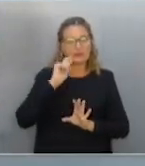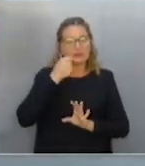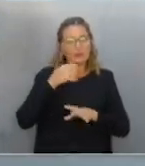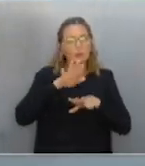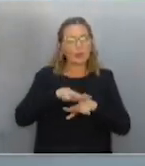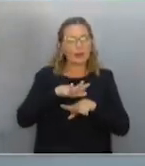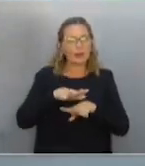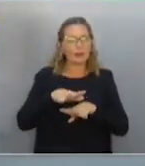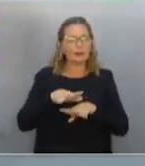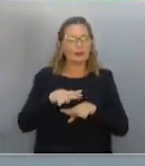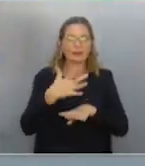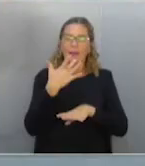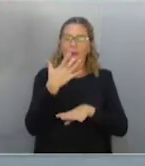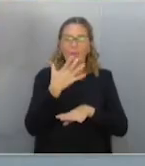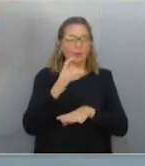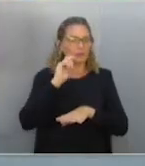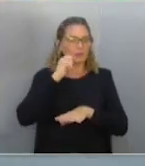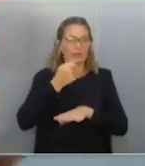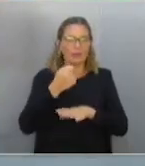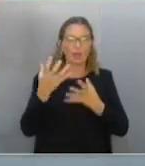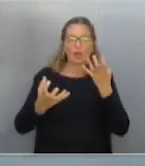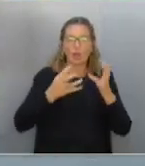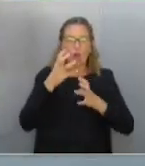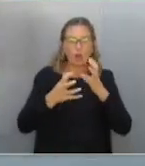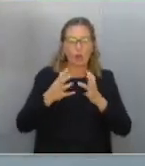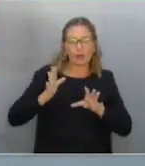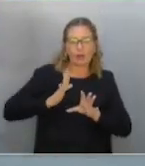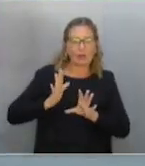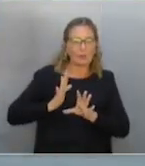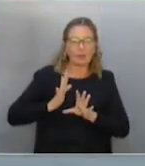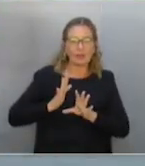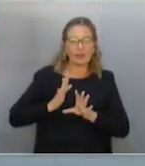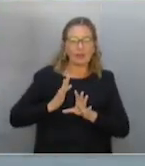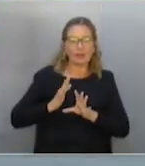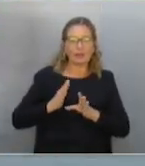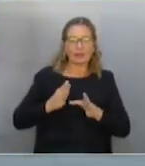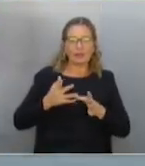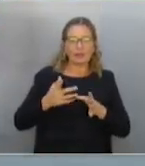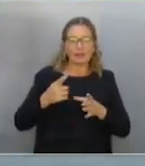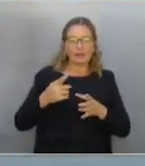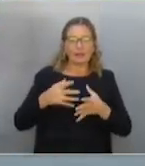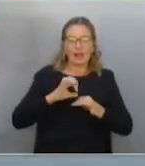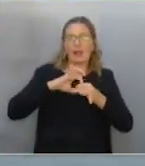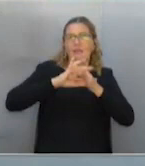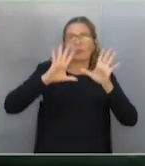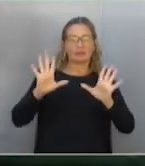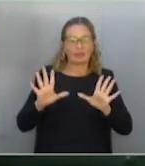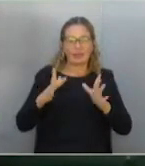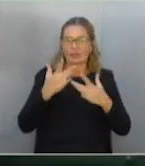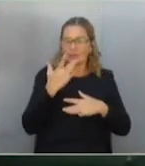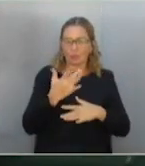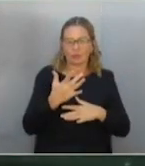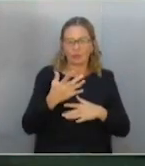marcha? Ay, es hermoso, me encanta. Colorido, las mujeres, manifestarse, la expresión, la libertad, es hermoso. Hay un